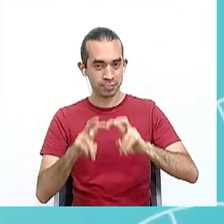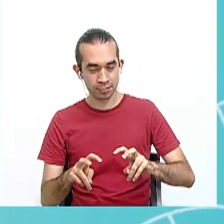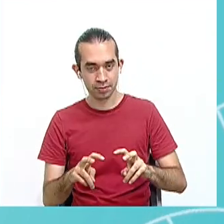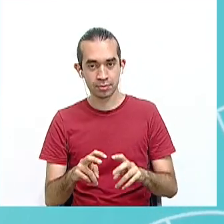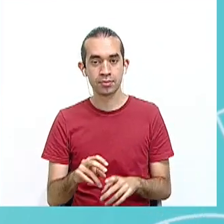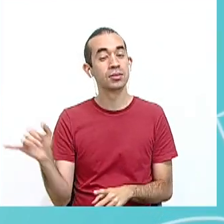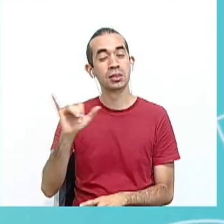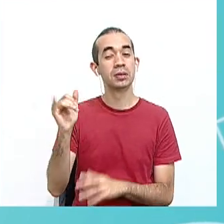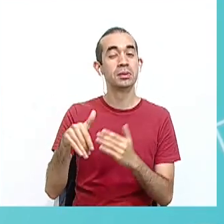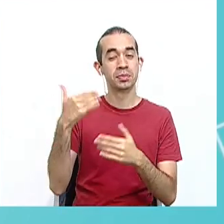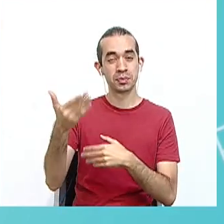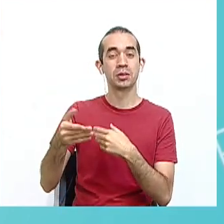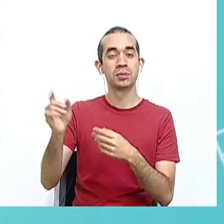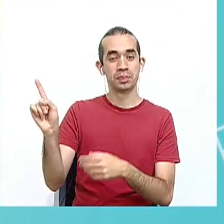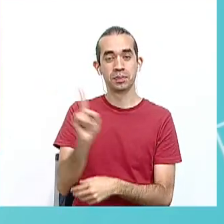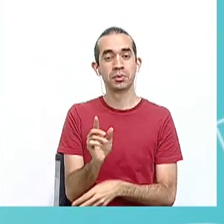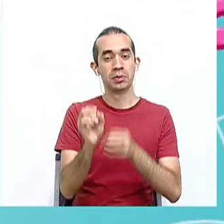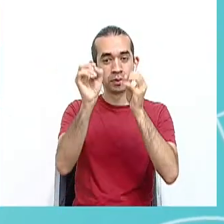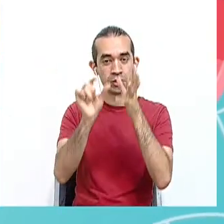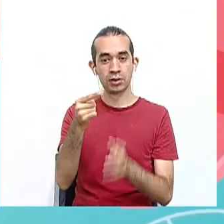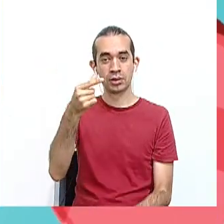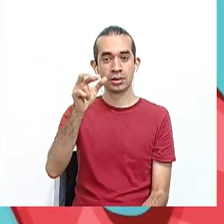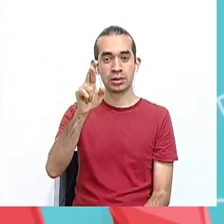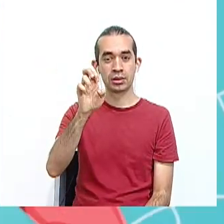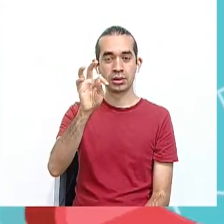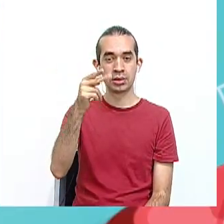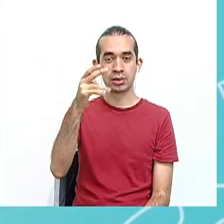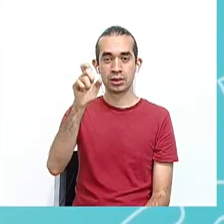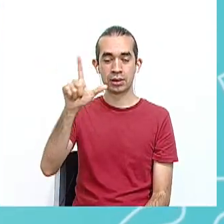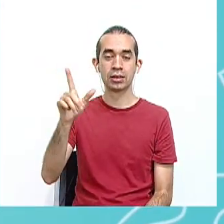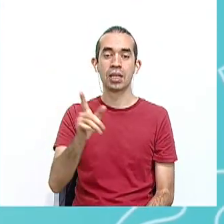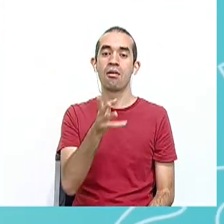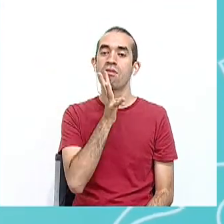también veremos con la profe Gretel textos